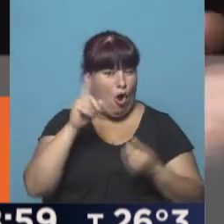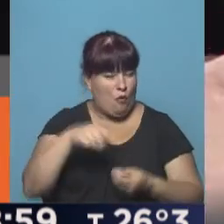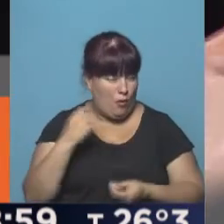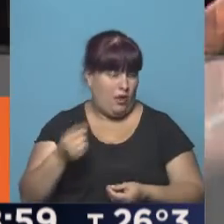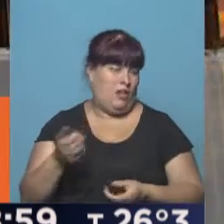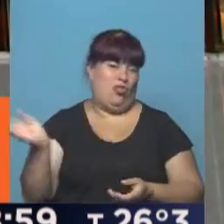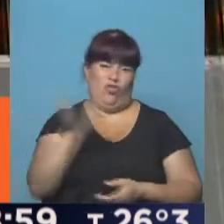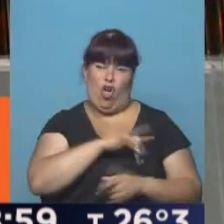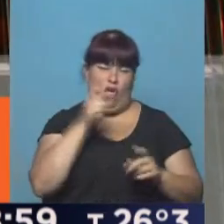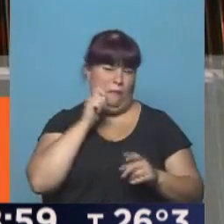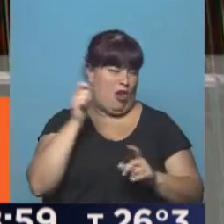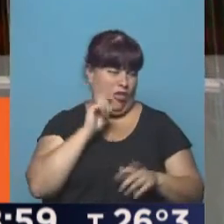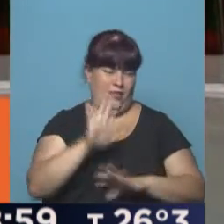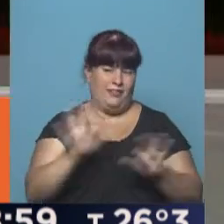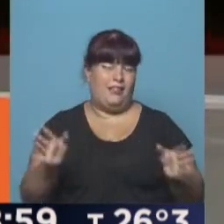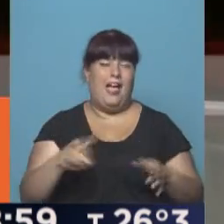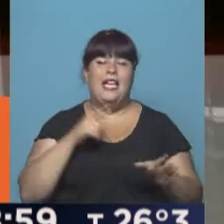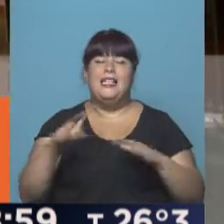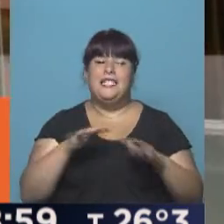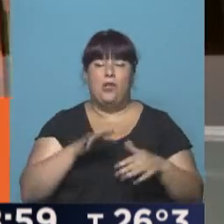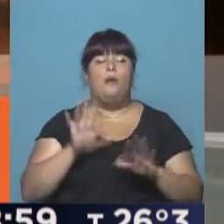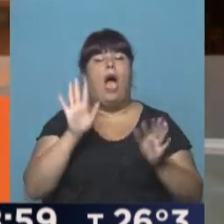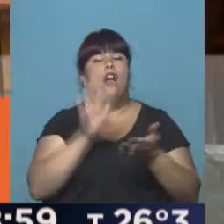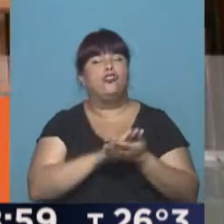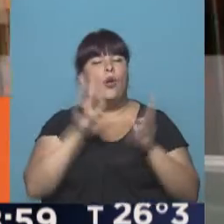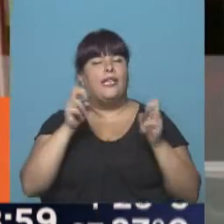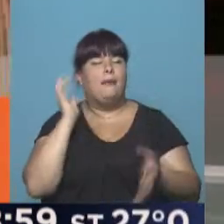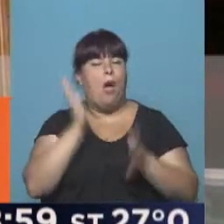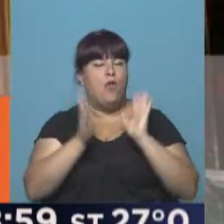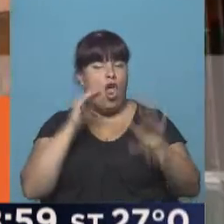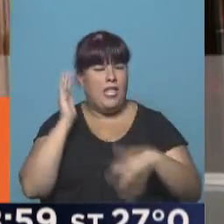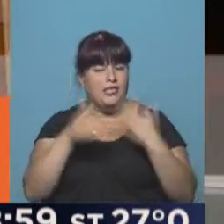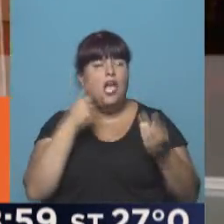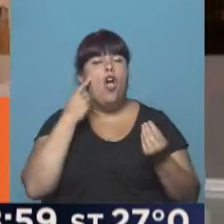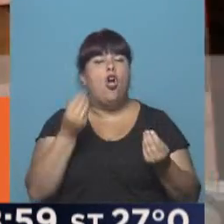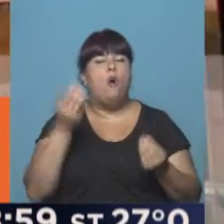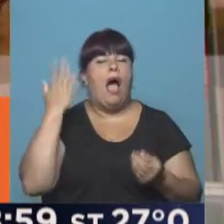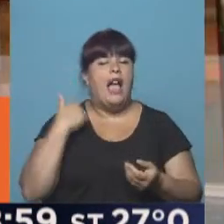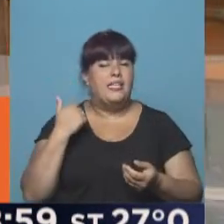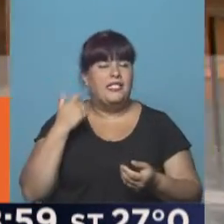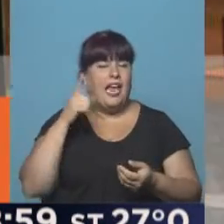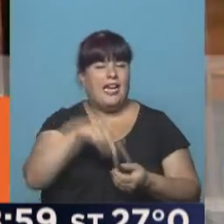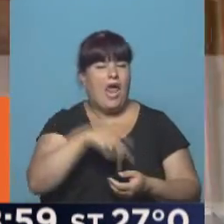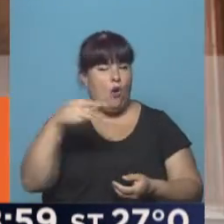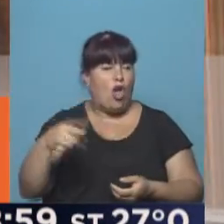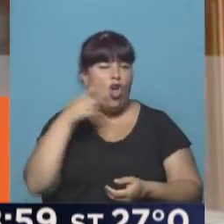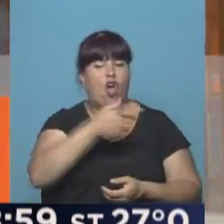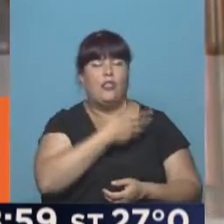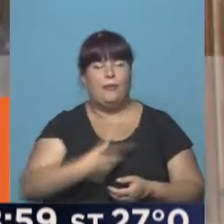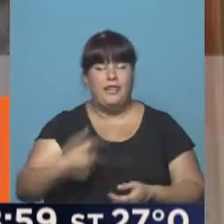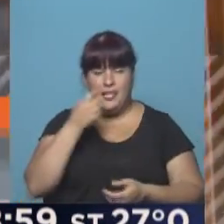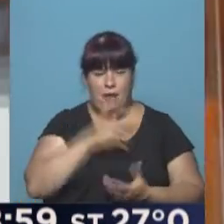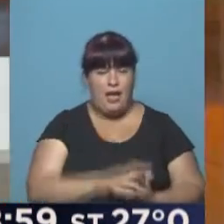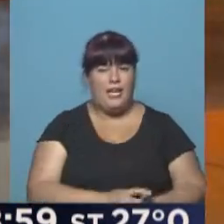por todos los medios, porque Seguro. Fue una circunstancia... Y hablando de temas de violencia, ¿cómo vivió lo de ayer en Neuquén contra el